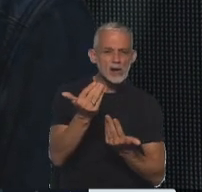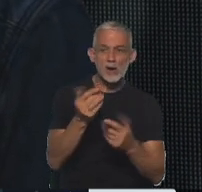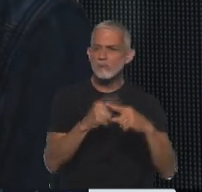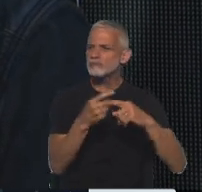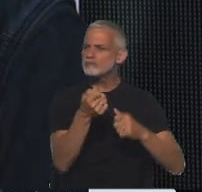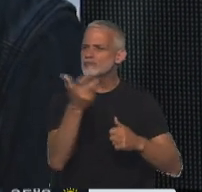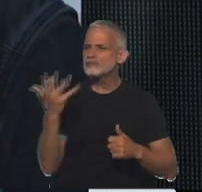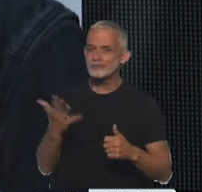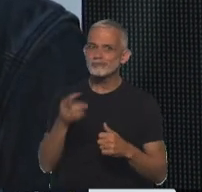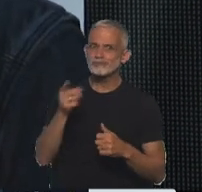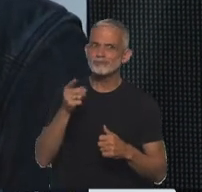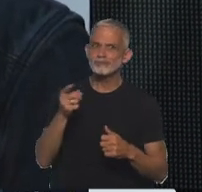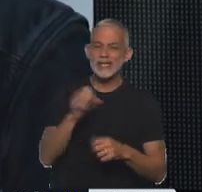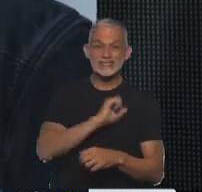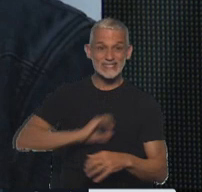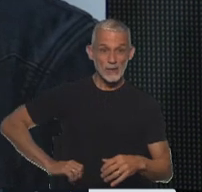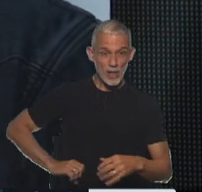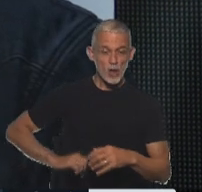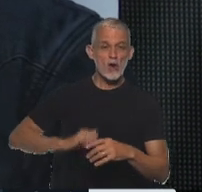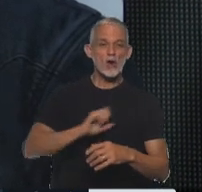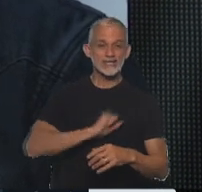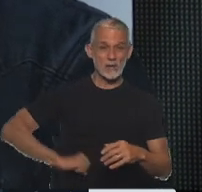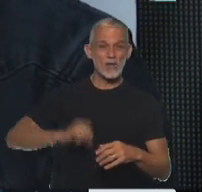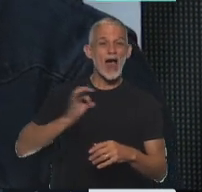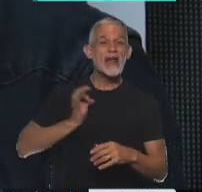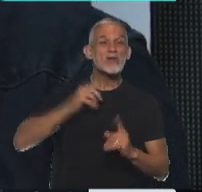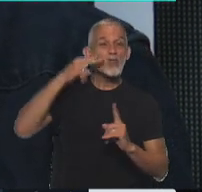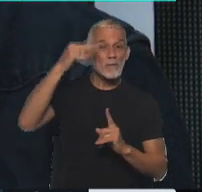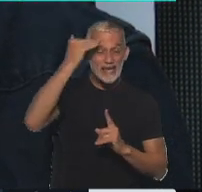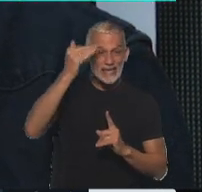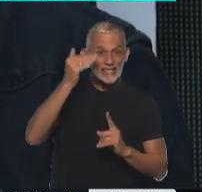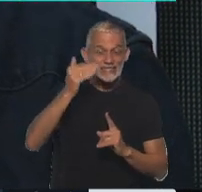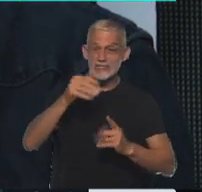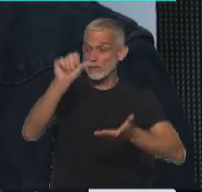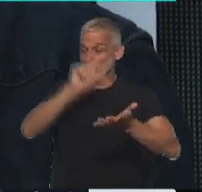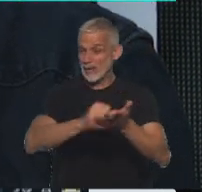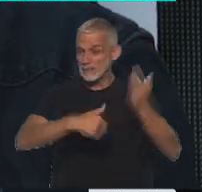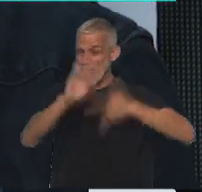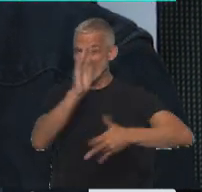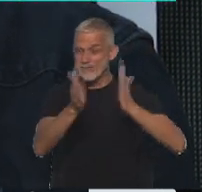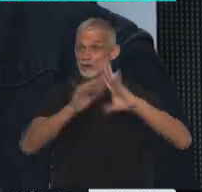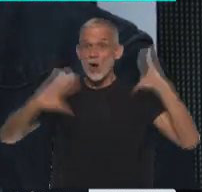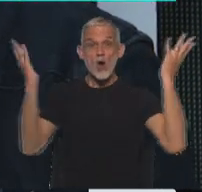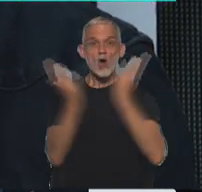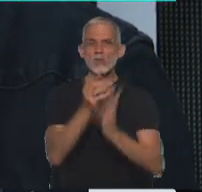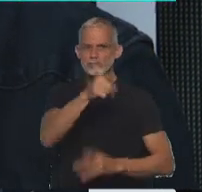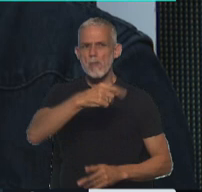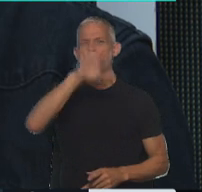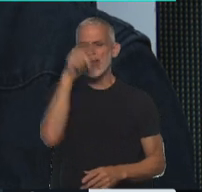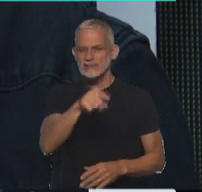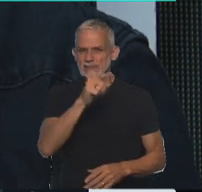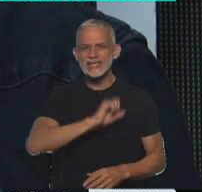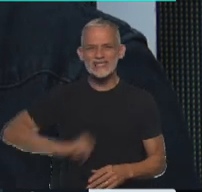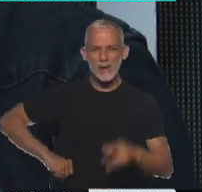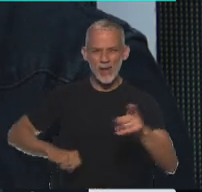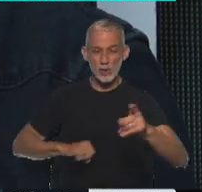estadísticamente El Salvador en 2015 fue el país más violento del mundo, pero también en lo mismo tiempo, en